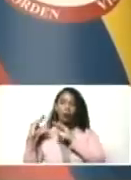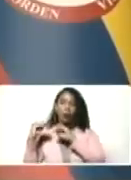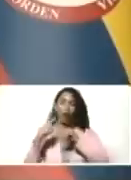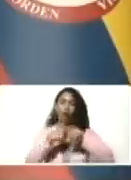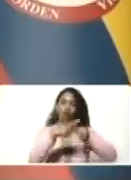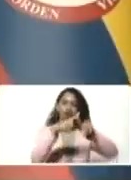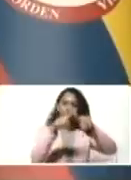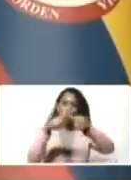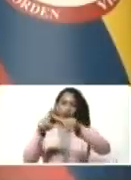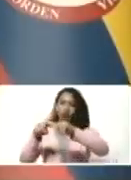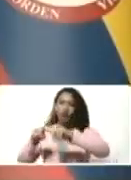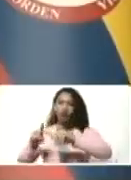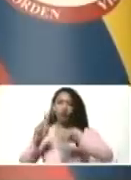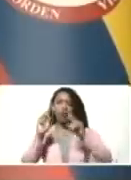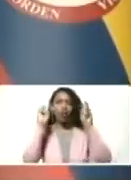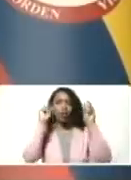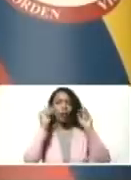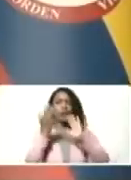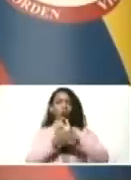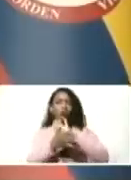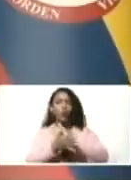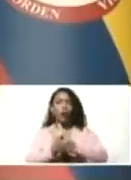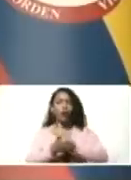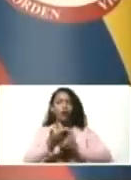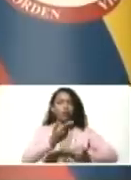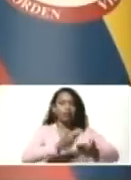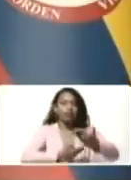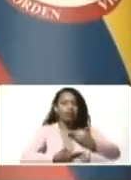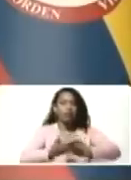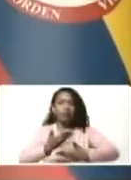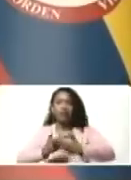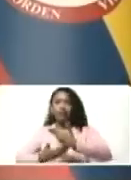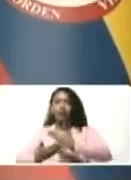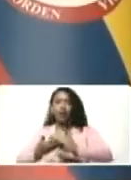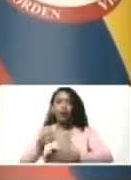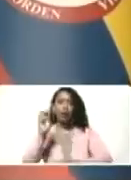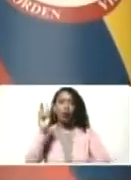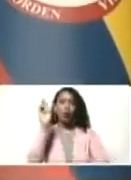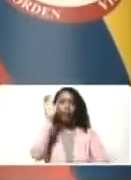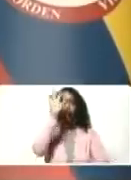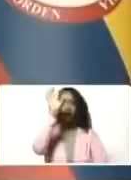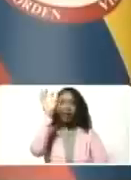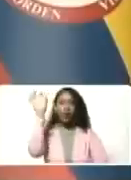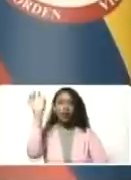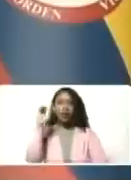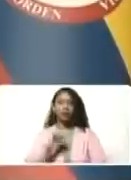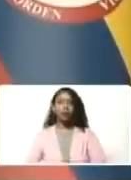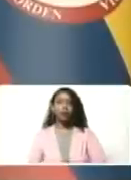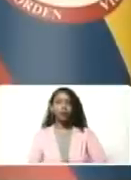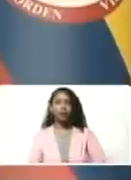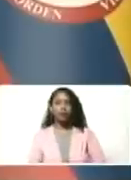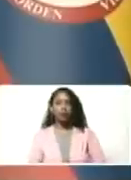diversos temas de la cooperación bilateral entre Colombia y Venezuela,